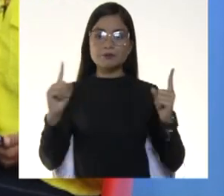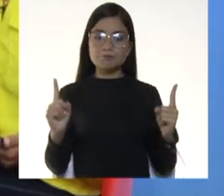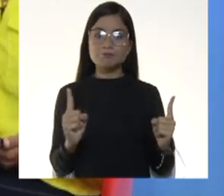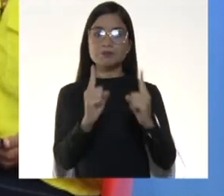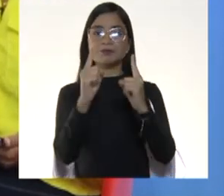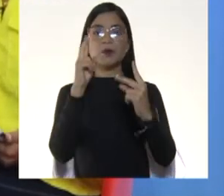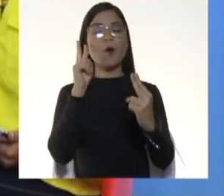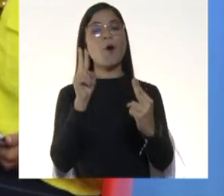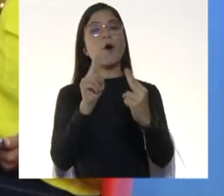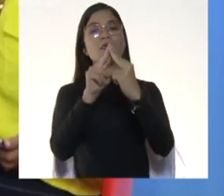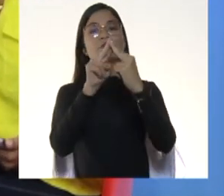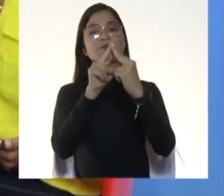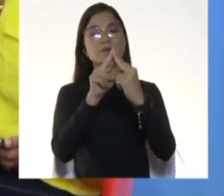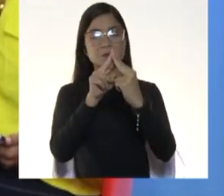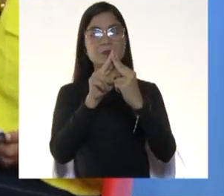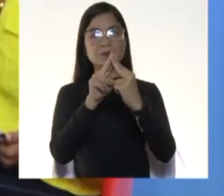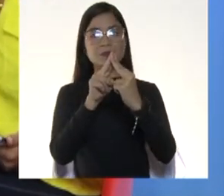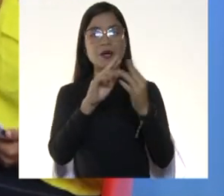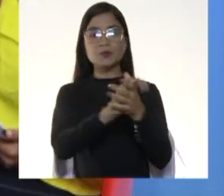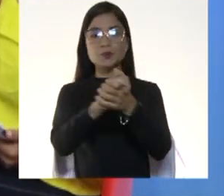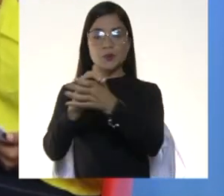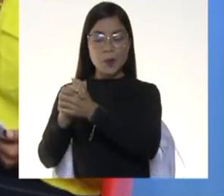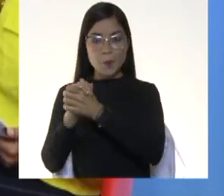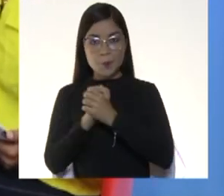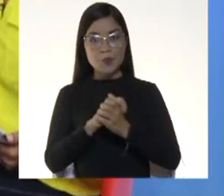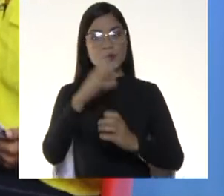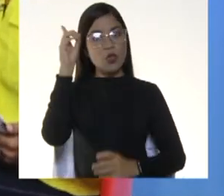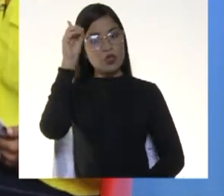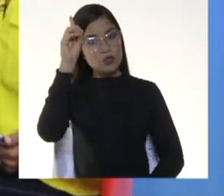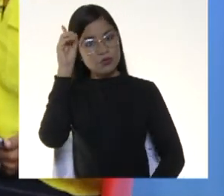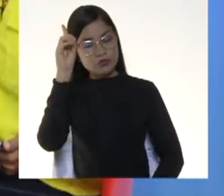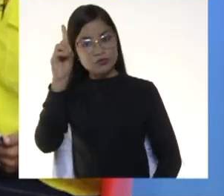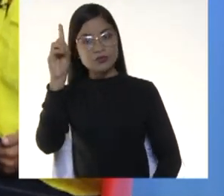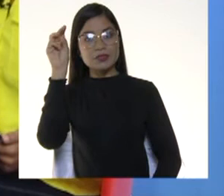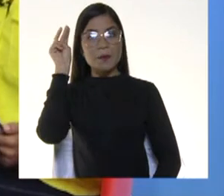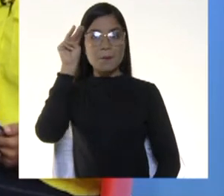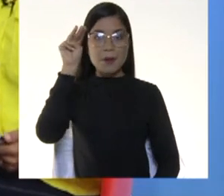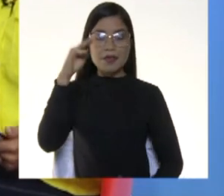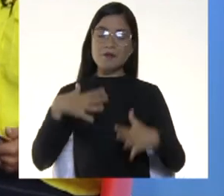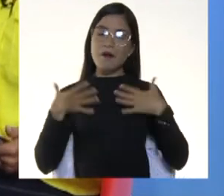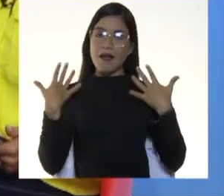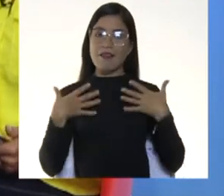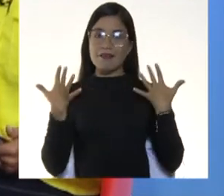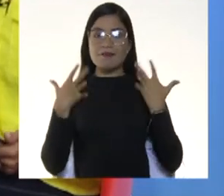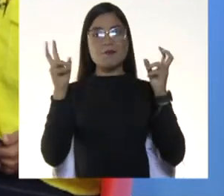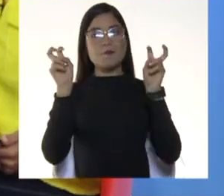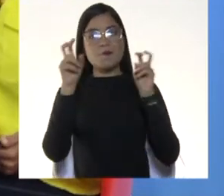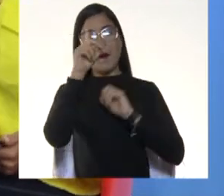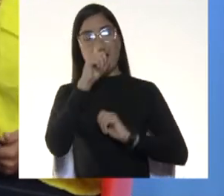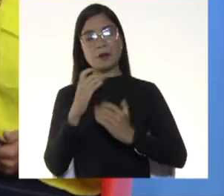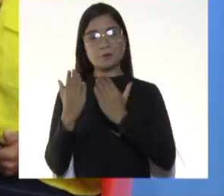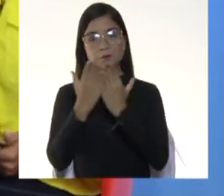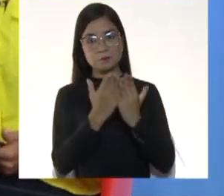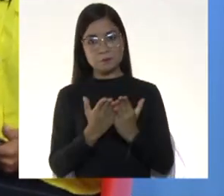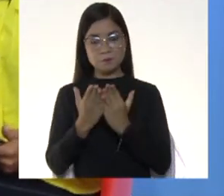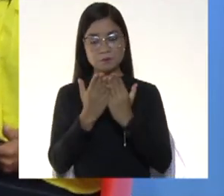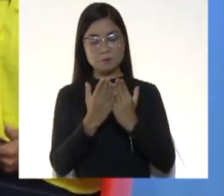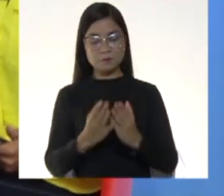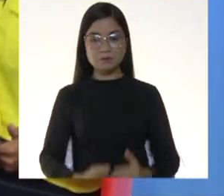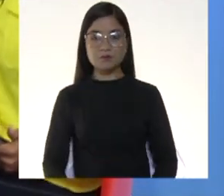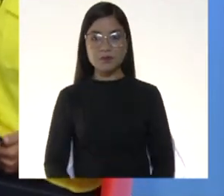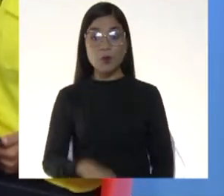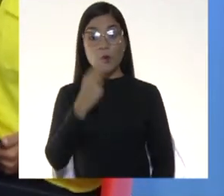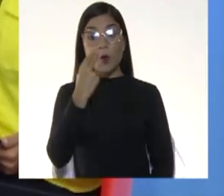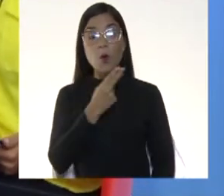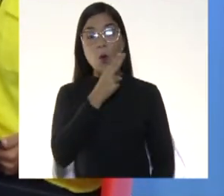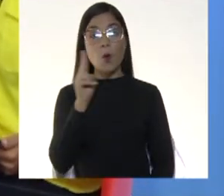sus compañeros, con sus docentes, con alegría en este nuevo año escolar. Y por supuesto, nuestro compromiso